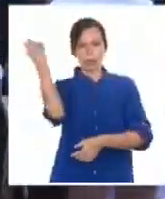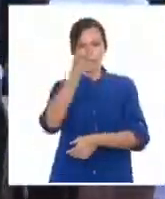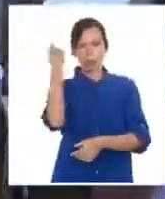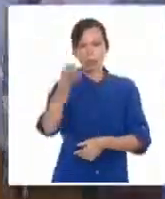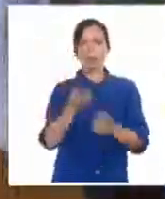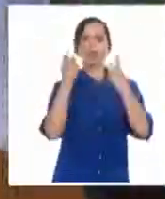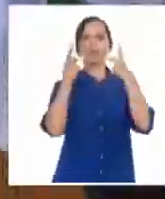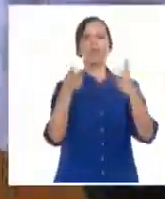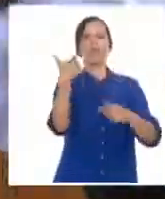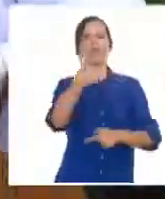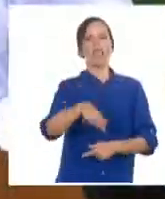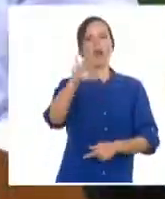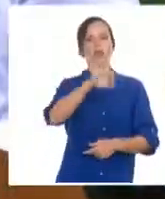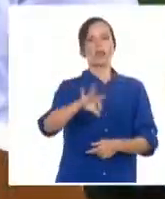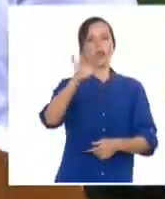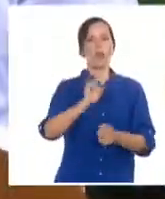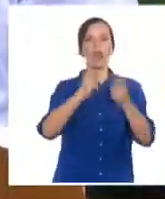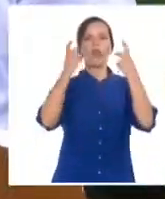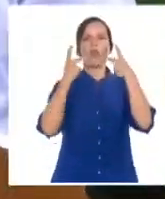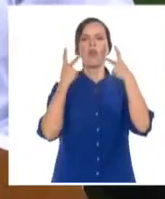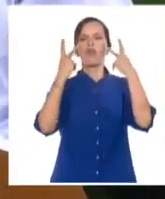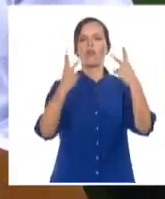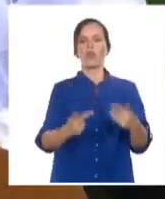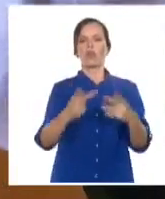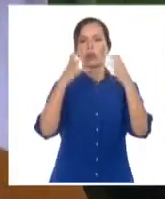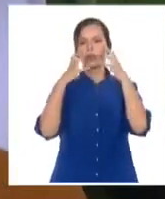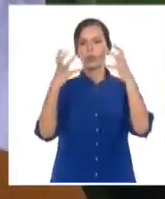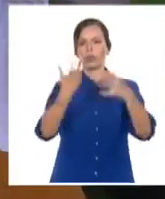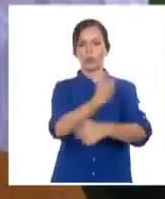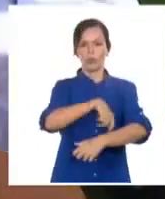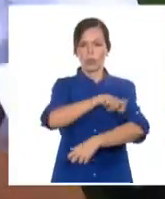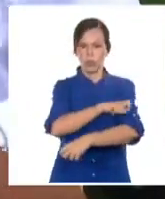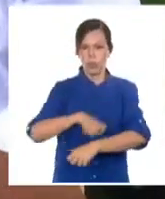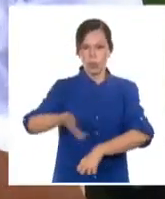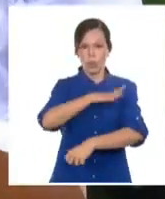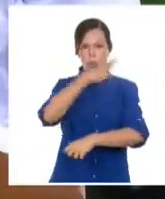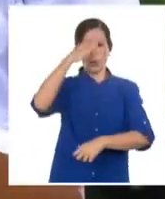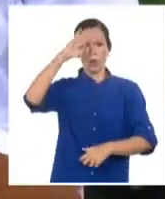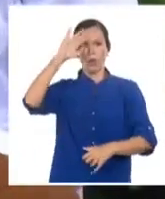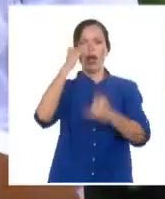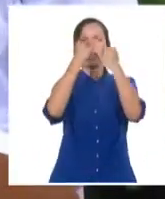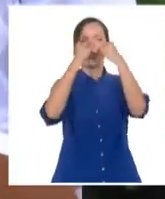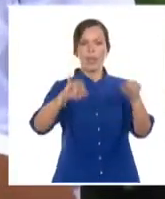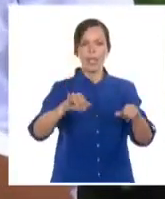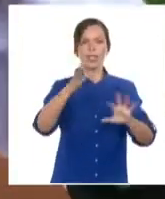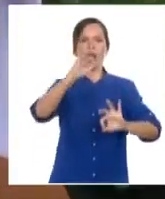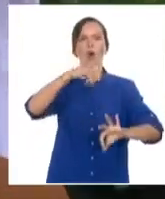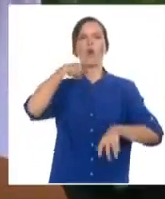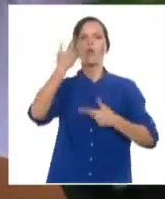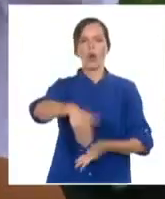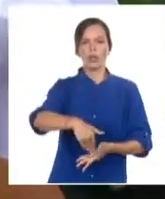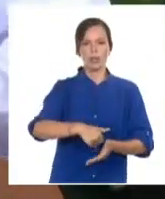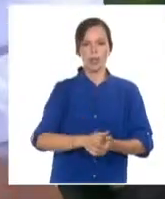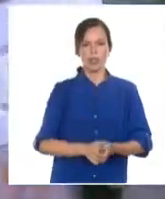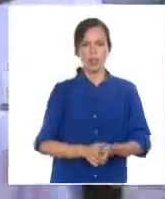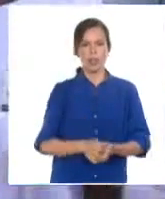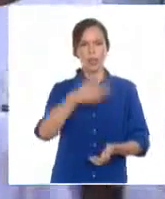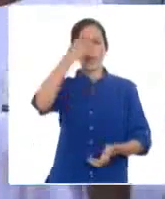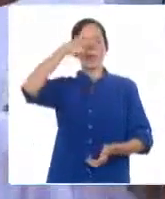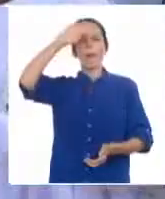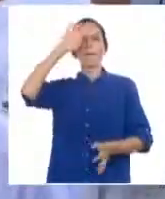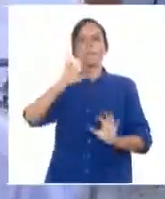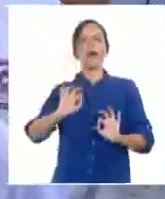octubre Viva Viva El Heroico pueblo cubano viva Independencia o muerte patria o